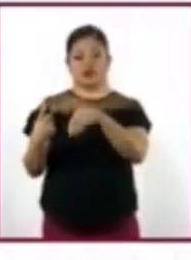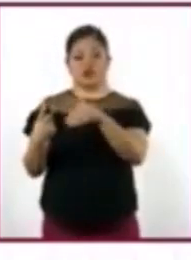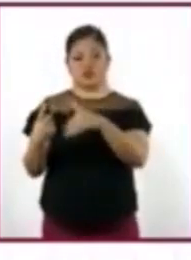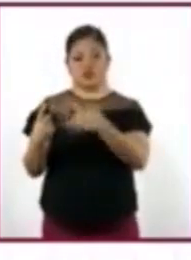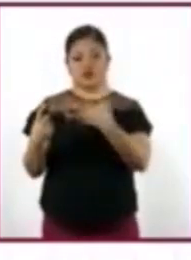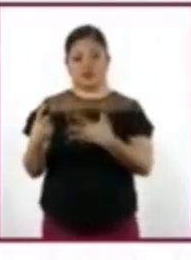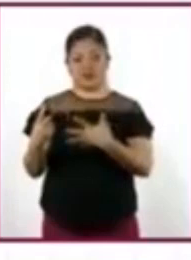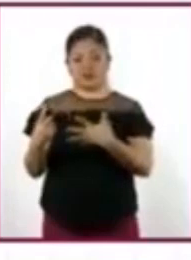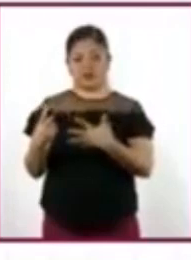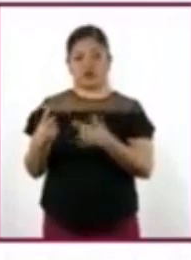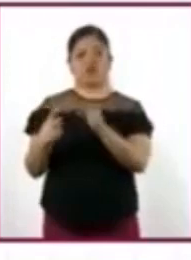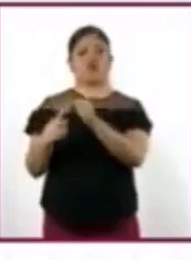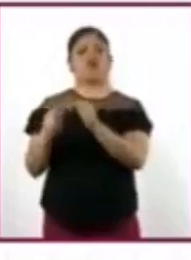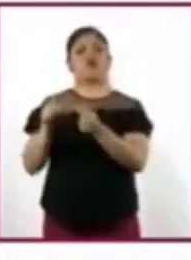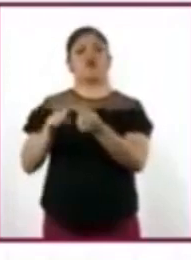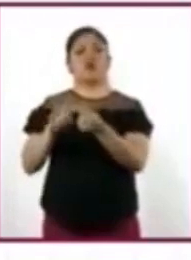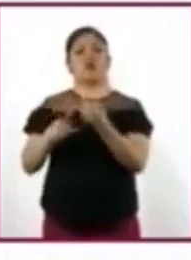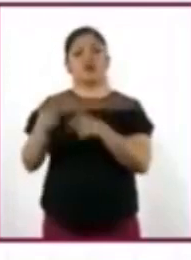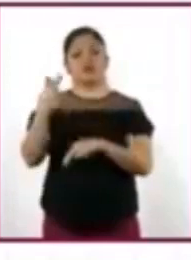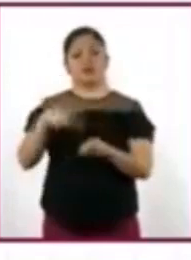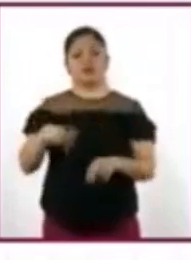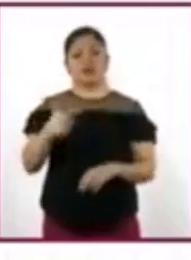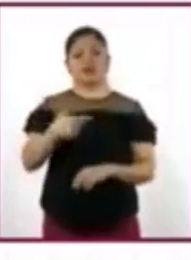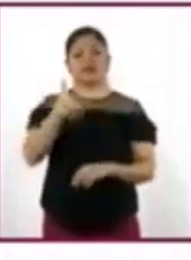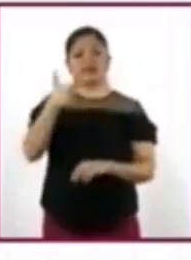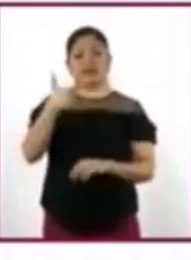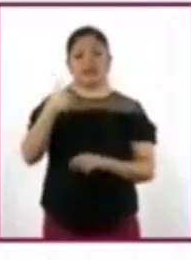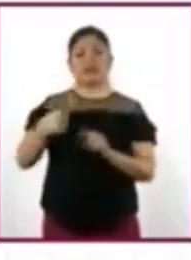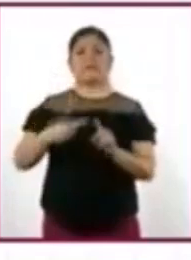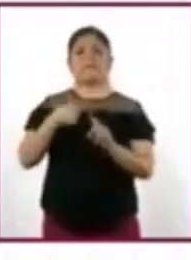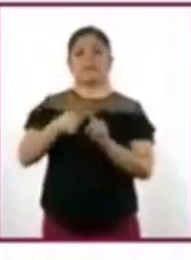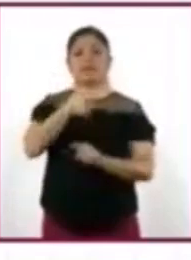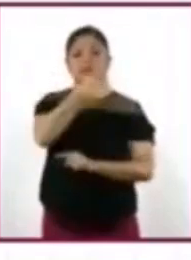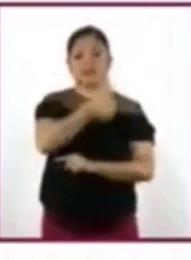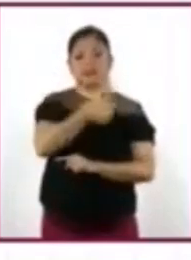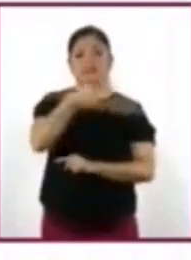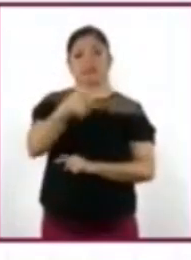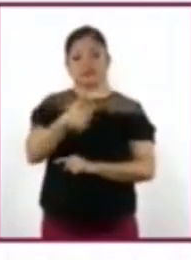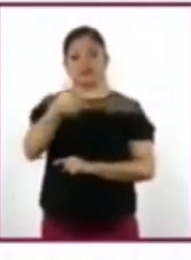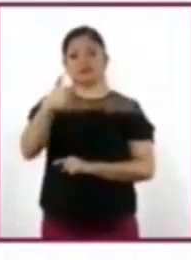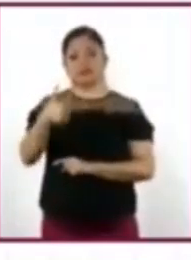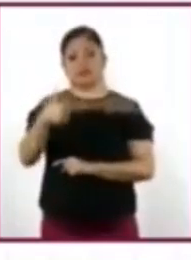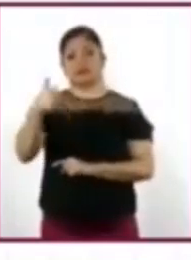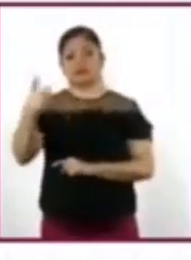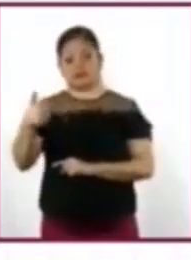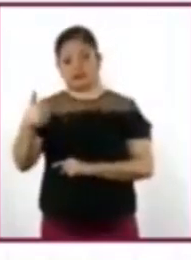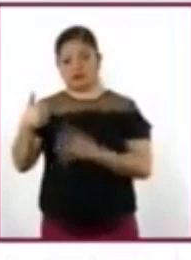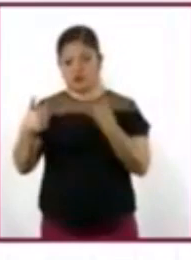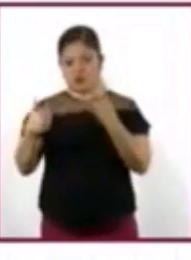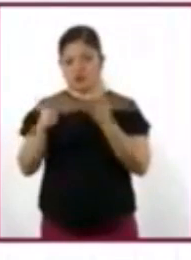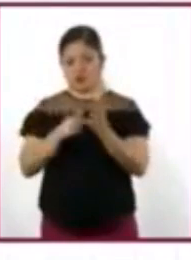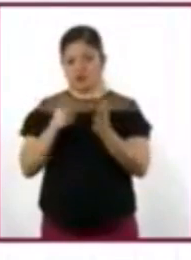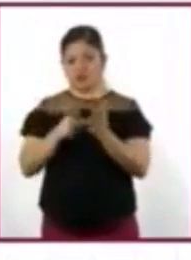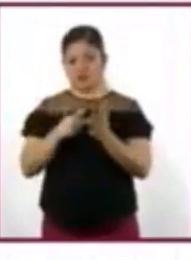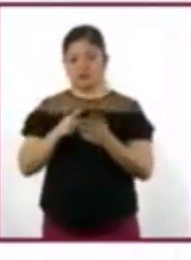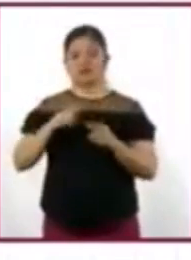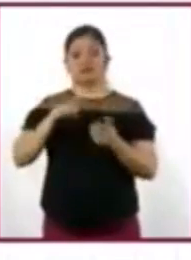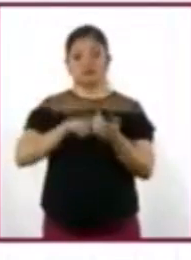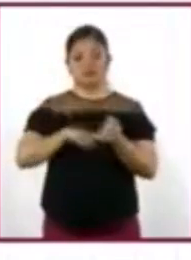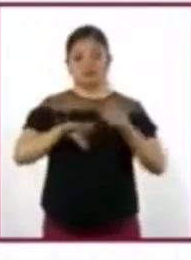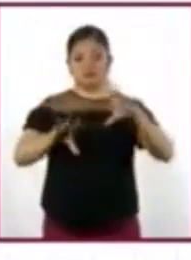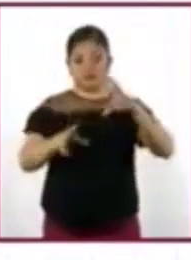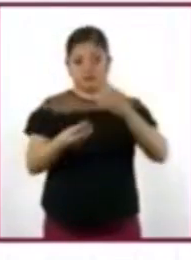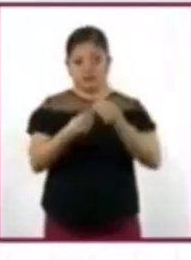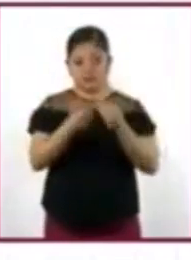posición 5, se suma 7 más 4 veces el número 6. Así tenemos esta